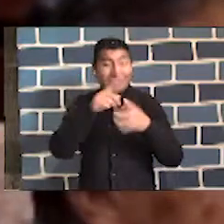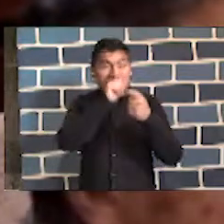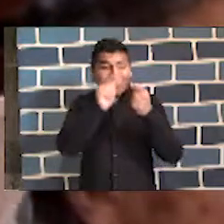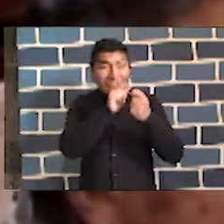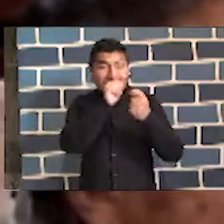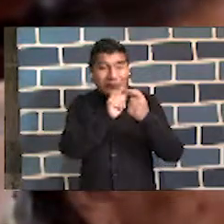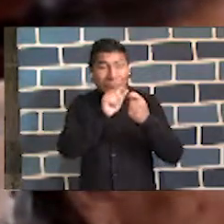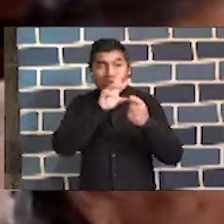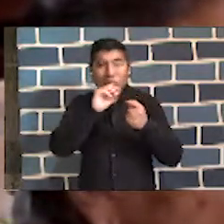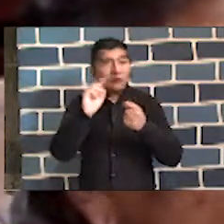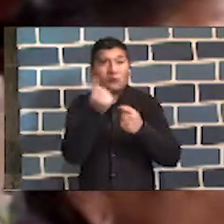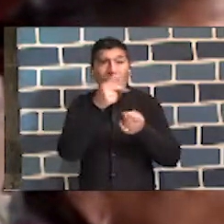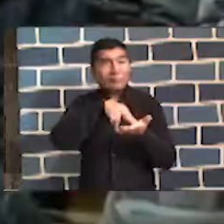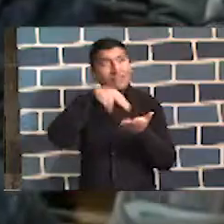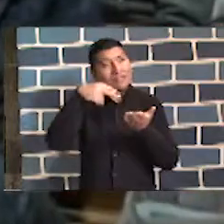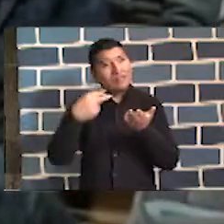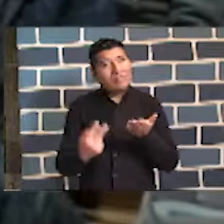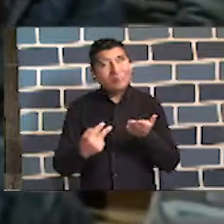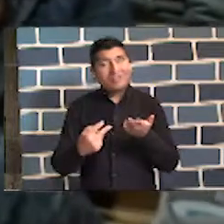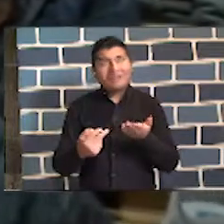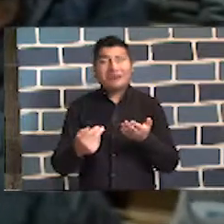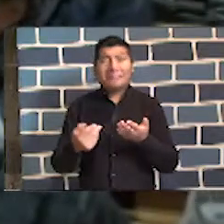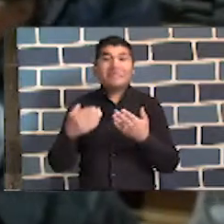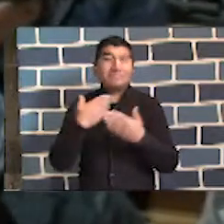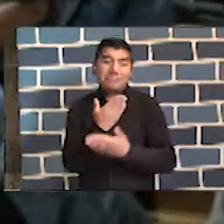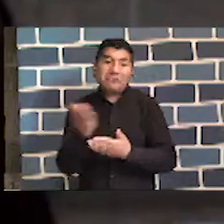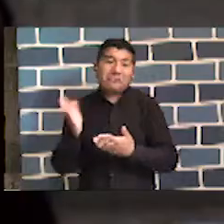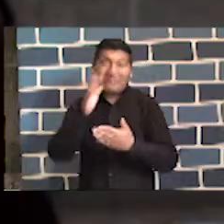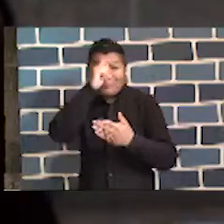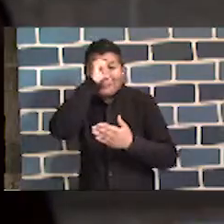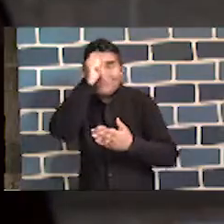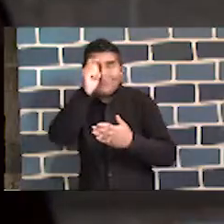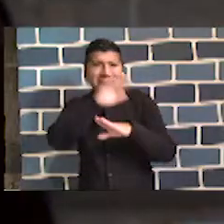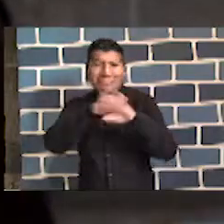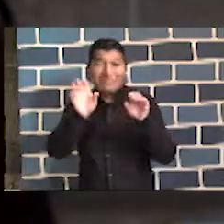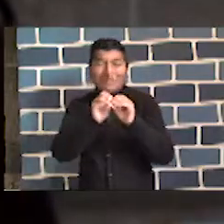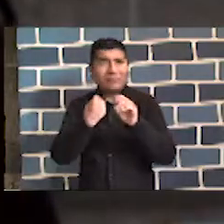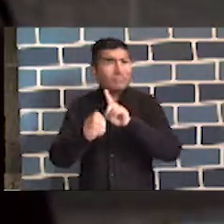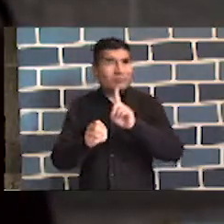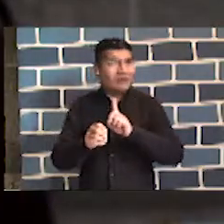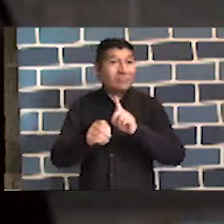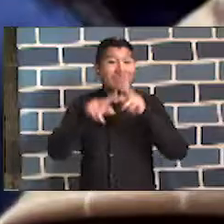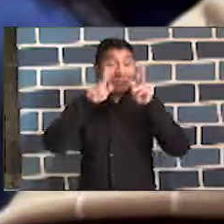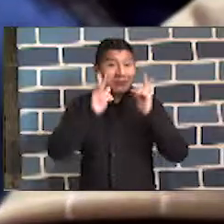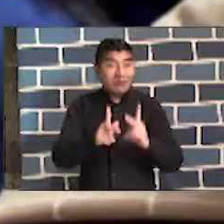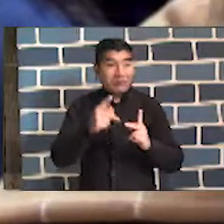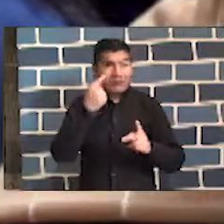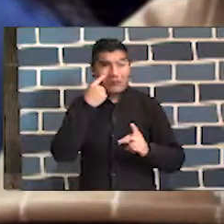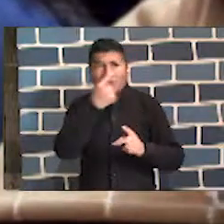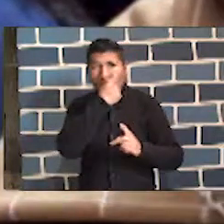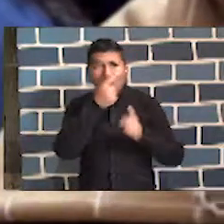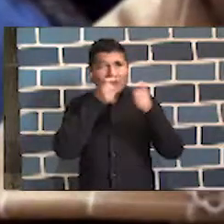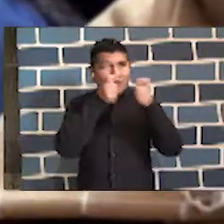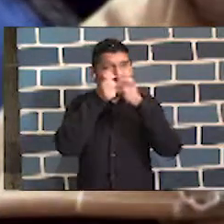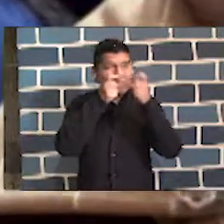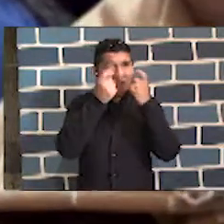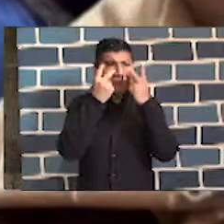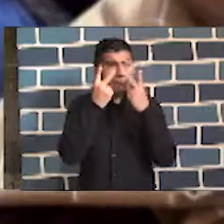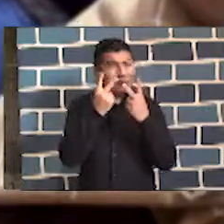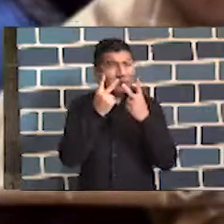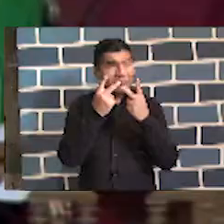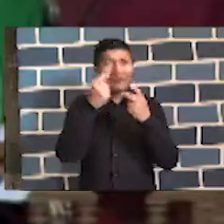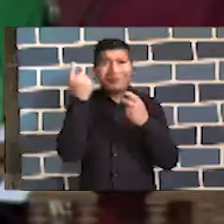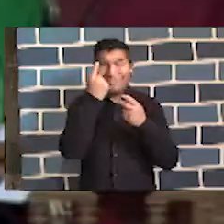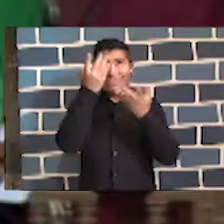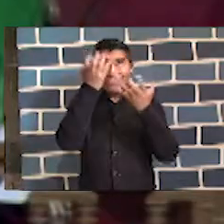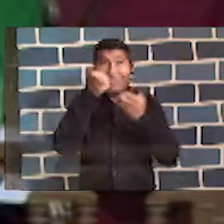concretas y no solo cayendo en la moda o el discurso teórico. Quien está vigilante es quien se preocupa por hacer